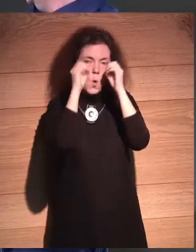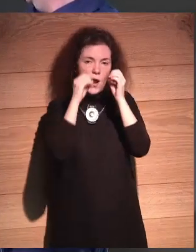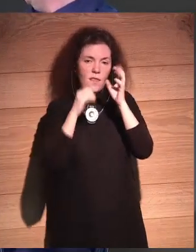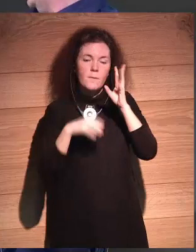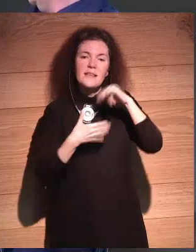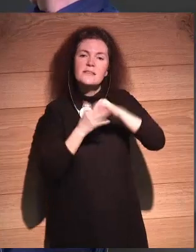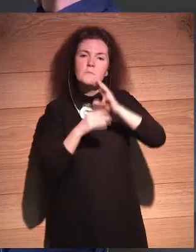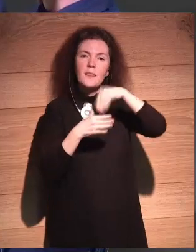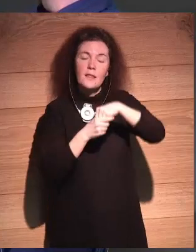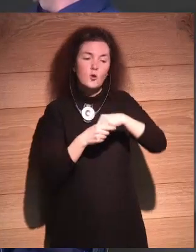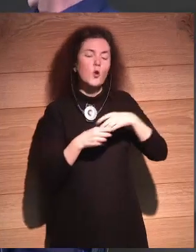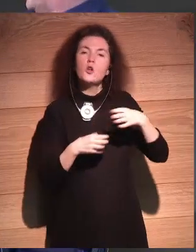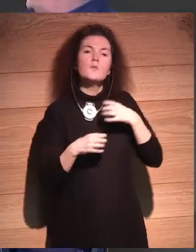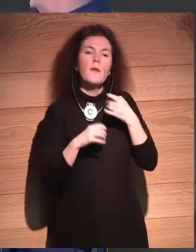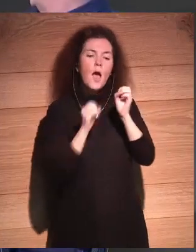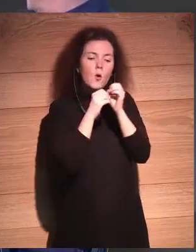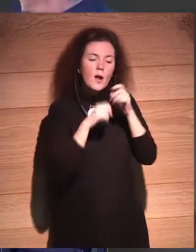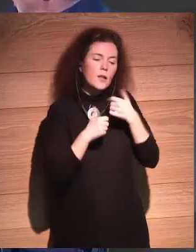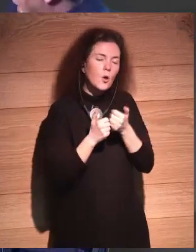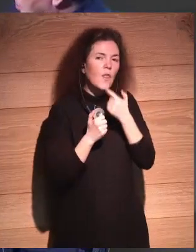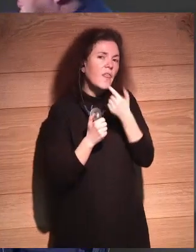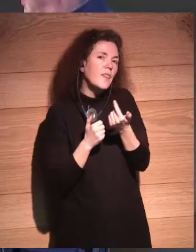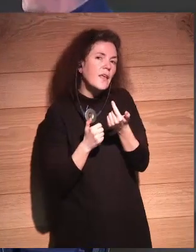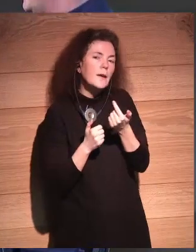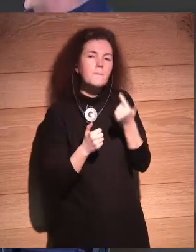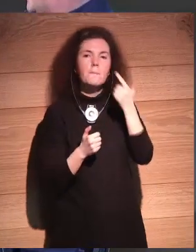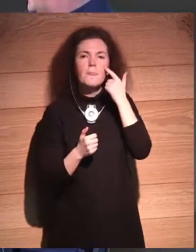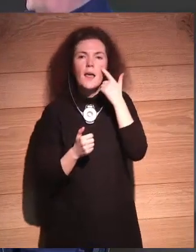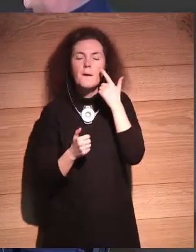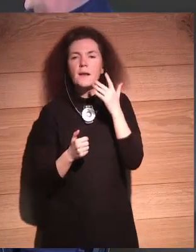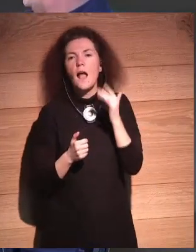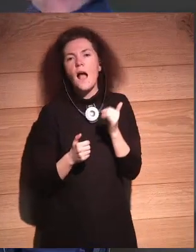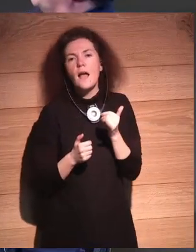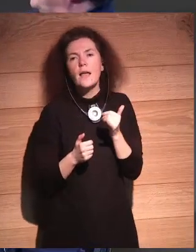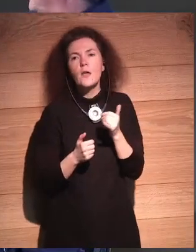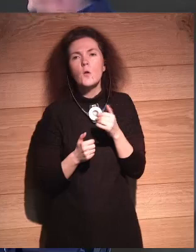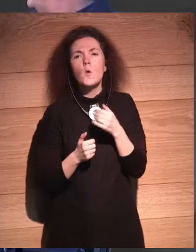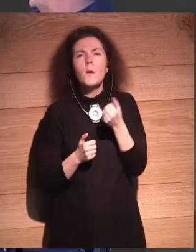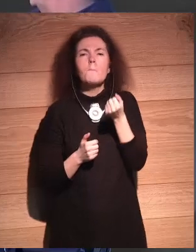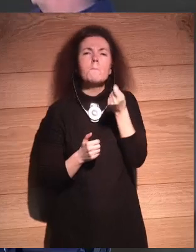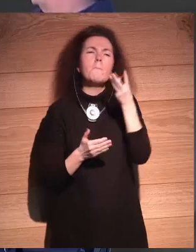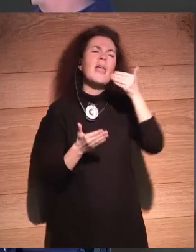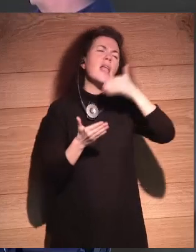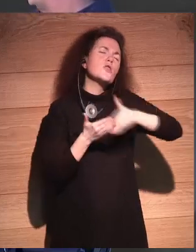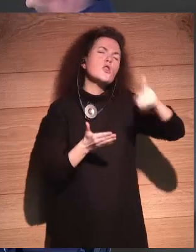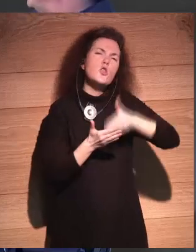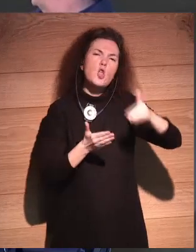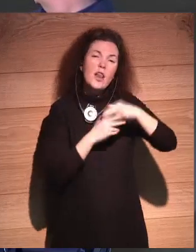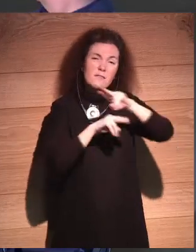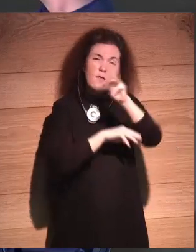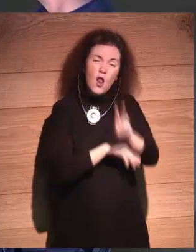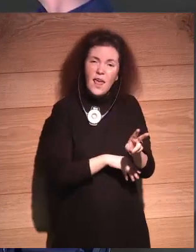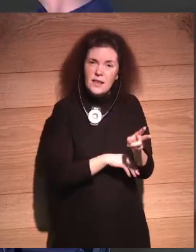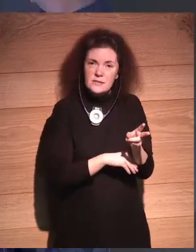el centro. No podemos ir a Google y decirle, bueno, a ver, tenéis no sé cuántos cuatrillones de